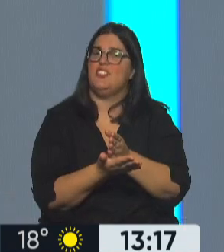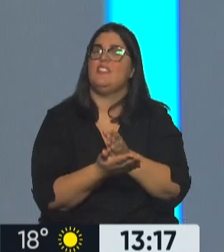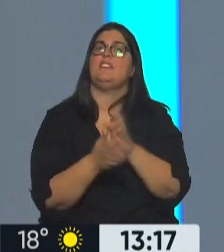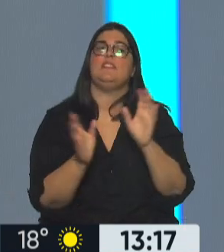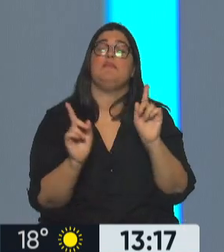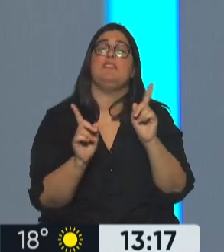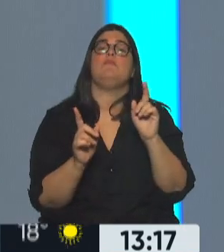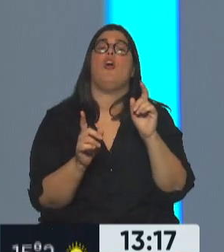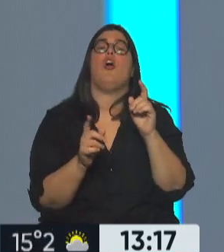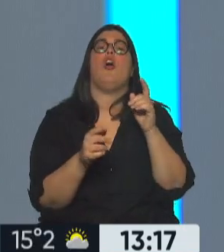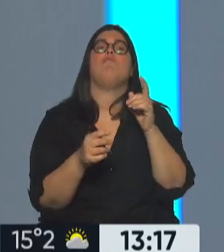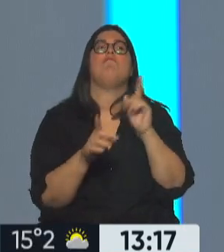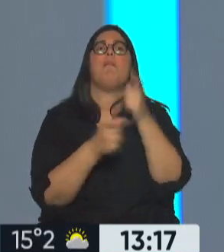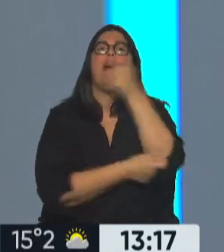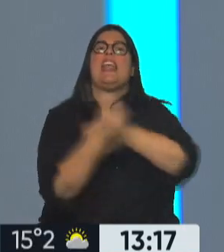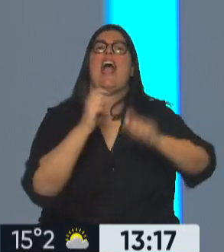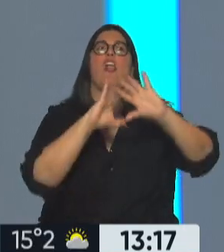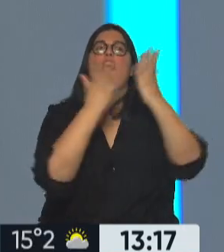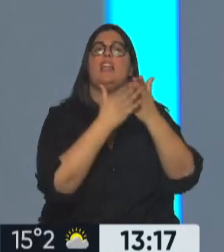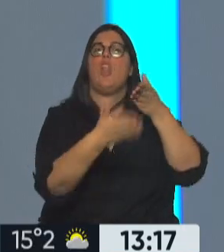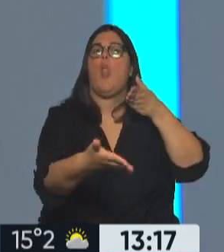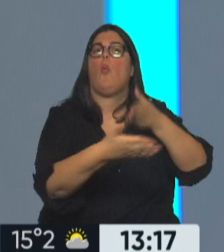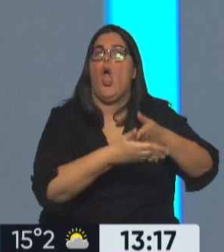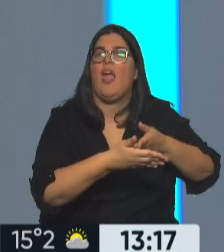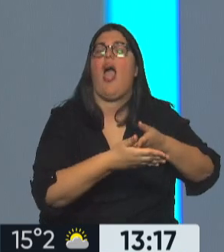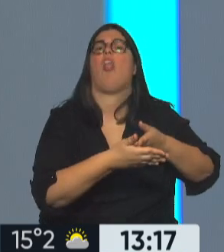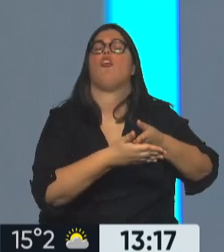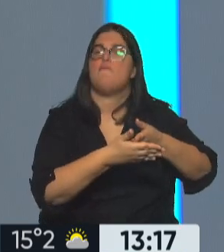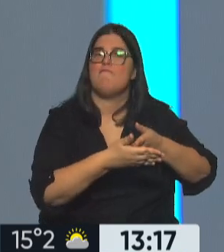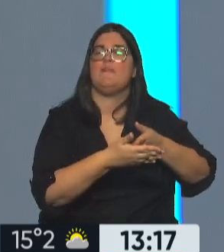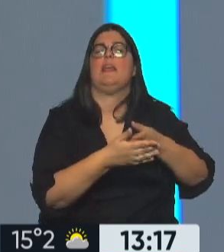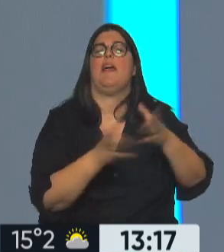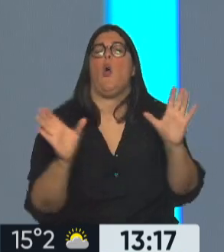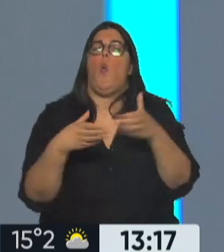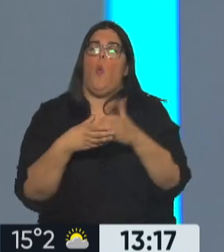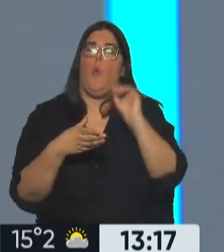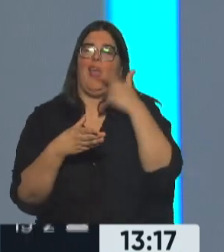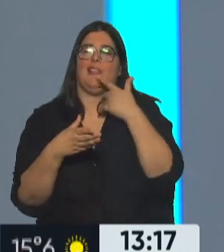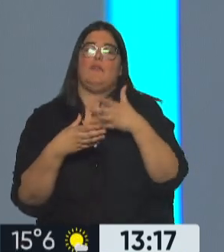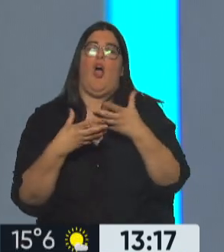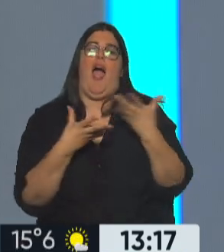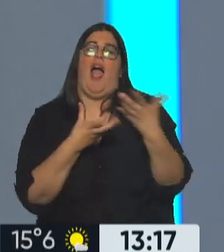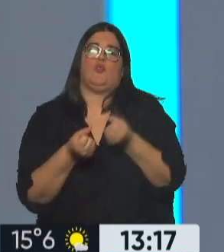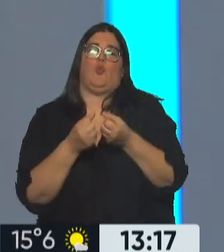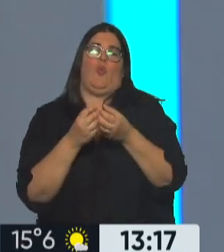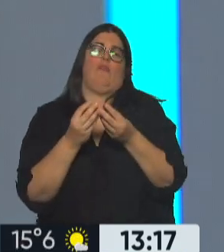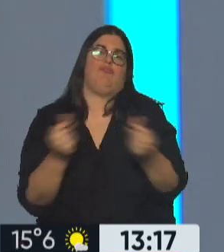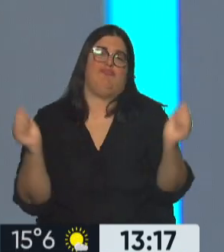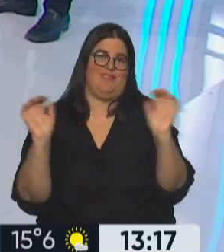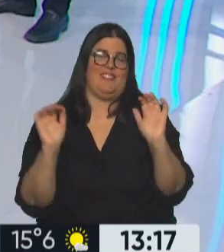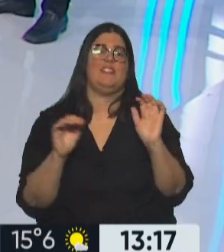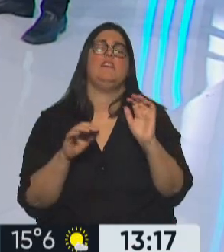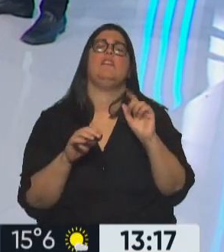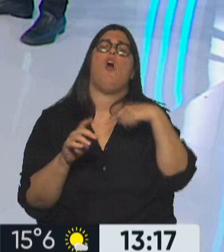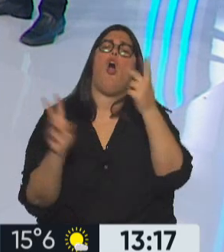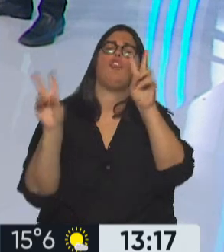este bloqueo del mercado internacional para algunos países. Eso por un lado. Y por otro lado el tema de la desdolarización, que en